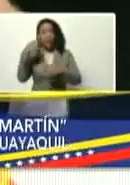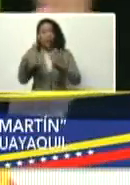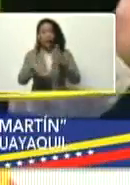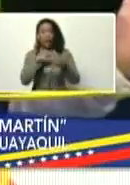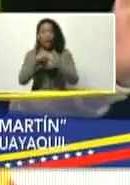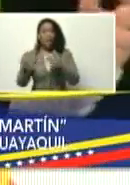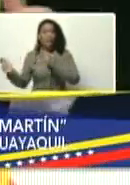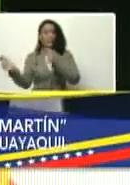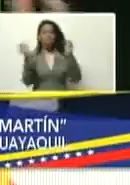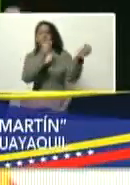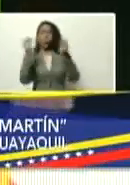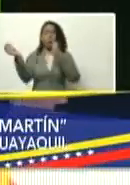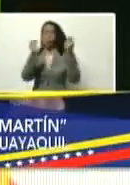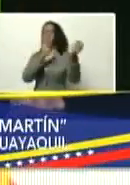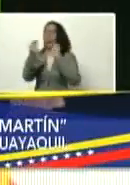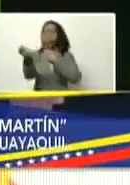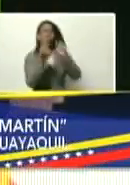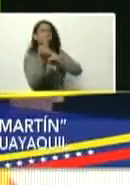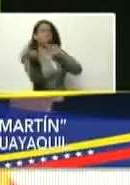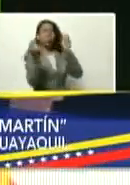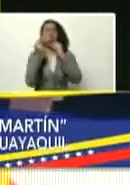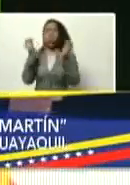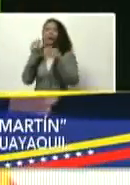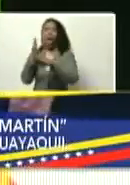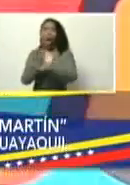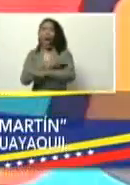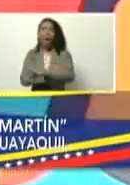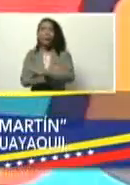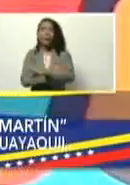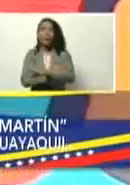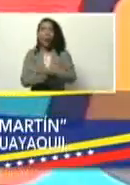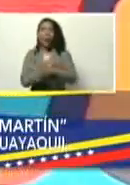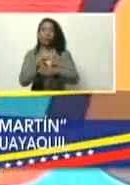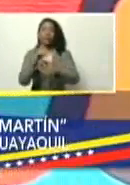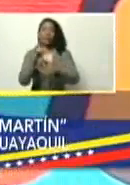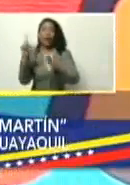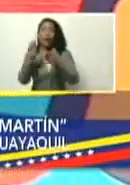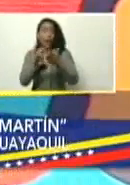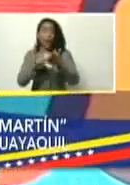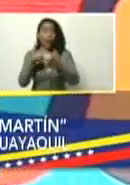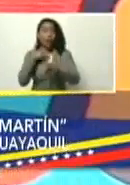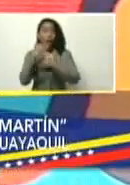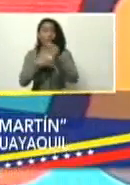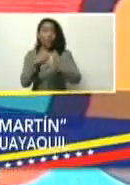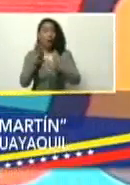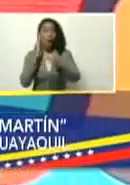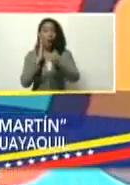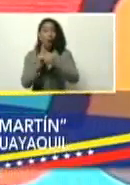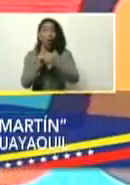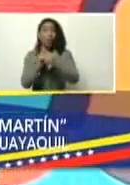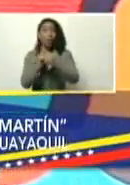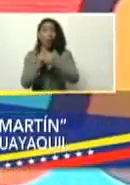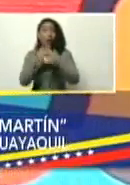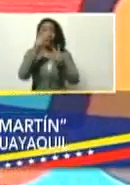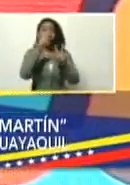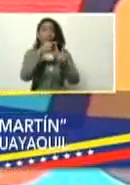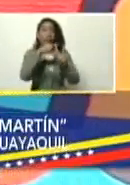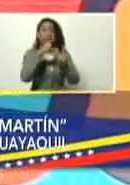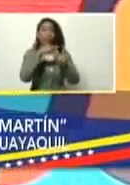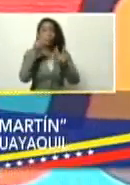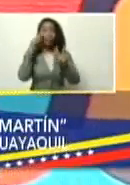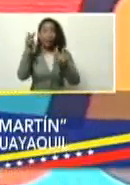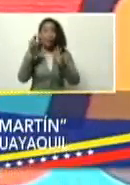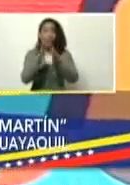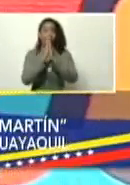a discutir y que tenían contradicciones. Antes que lea, déjame garantizar que no vayan a cortar la transmisión venezolana de televisión, por